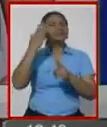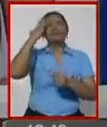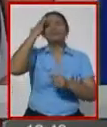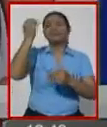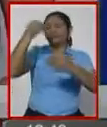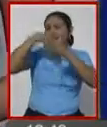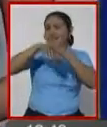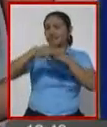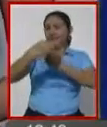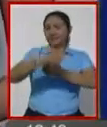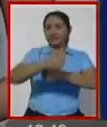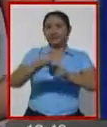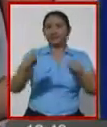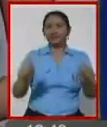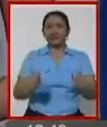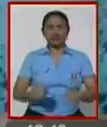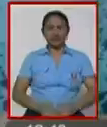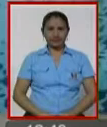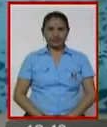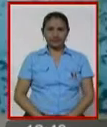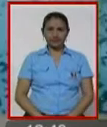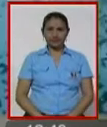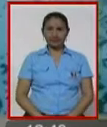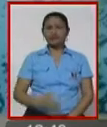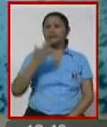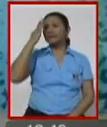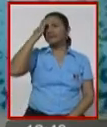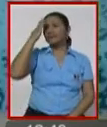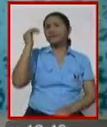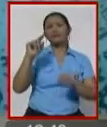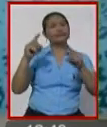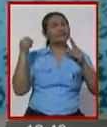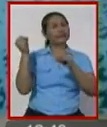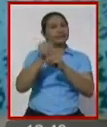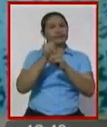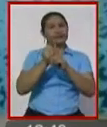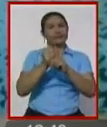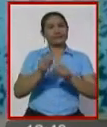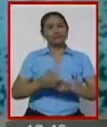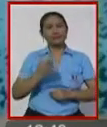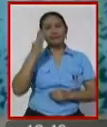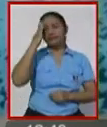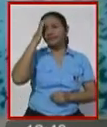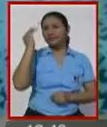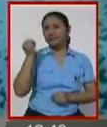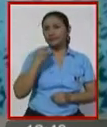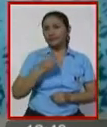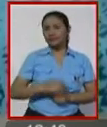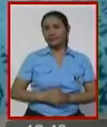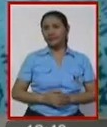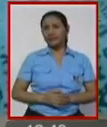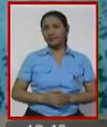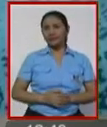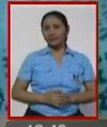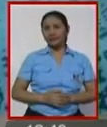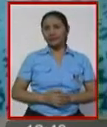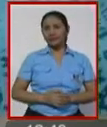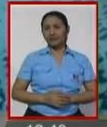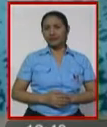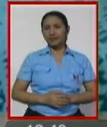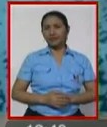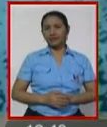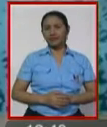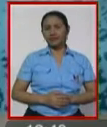sucedió dentro del aula educativa. ¿Por qué te golpearon, Aldair? Empezaron a